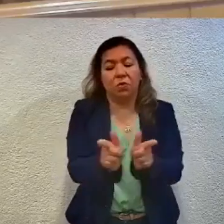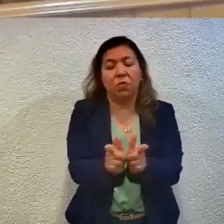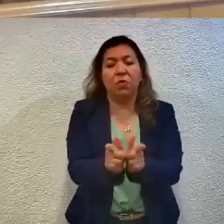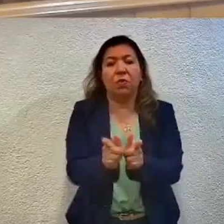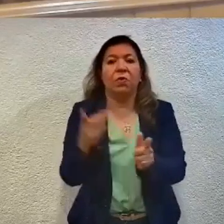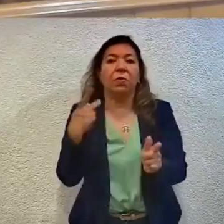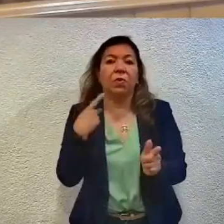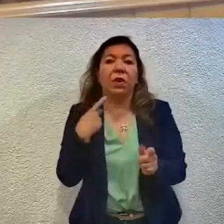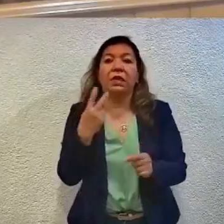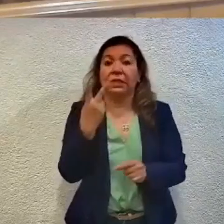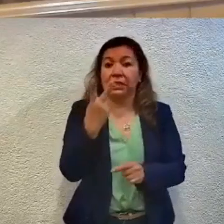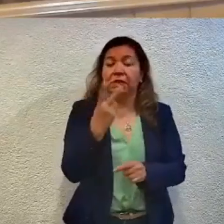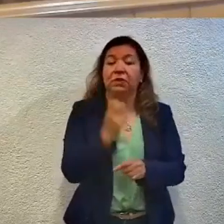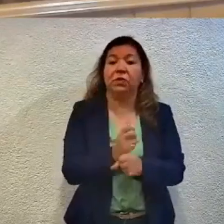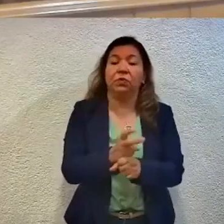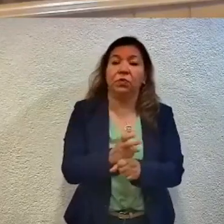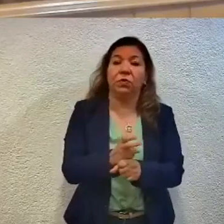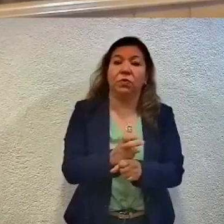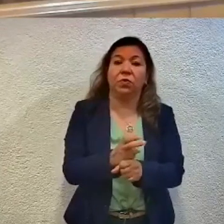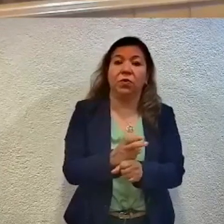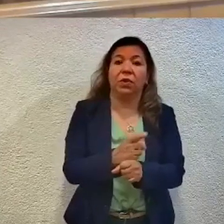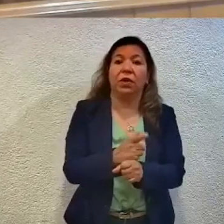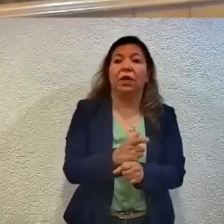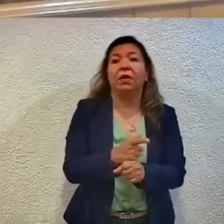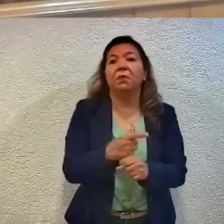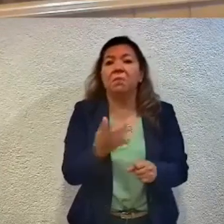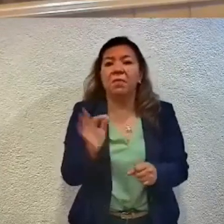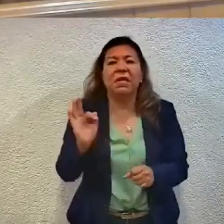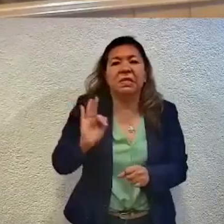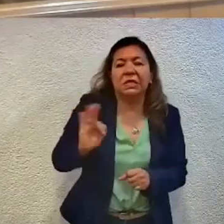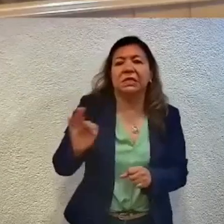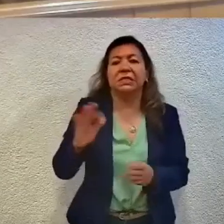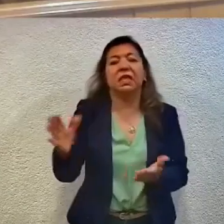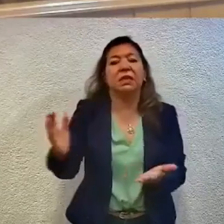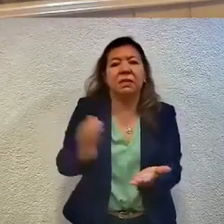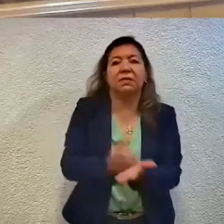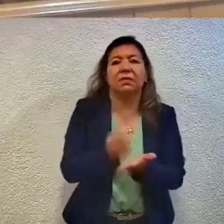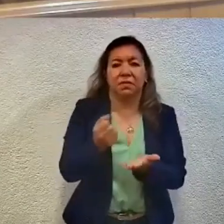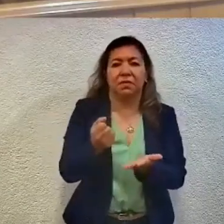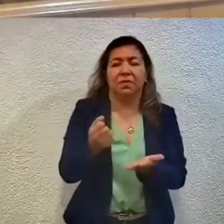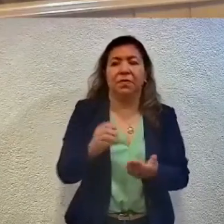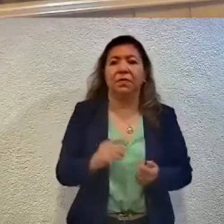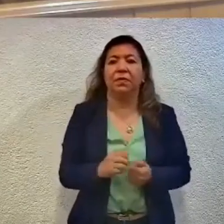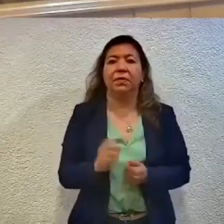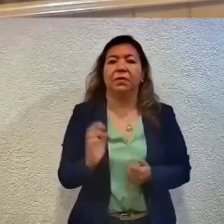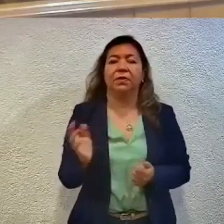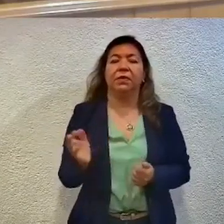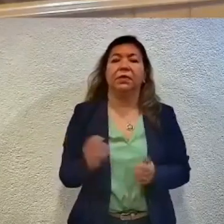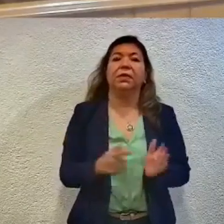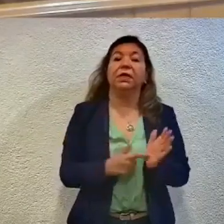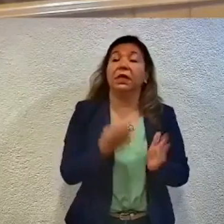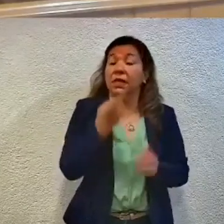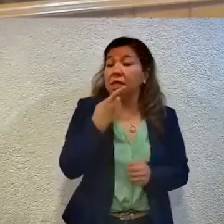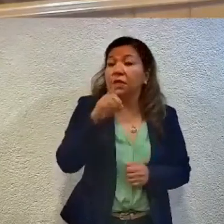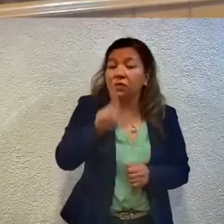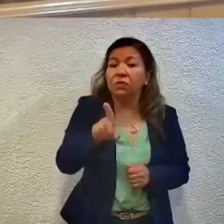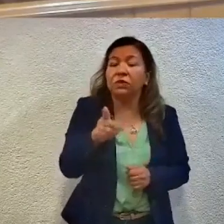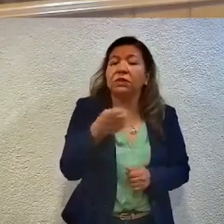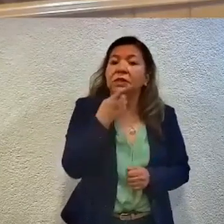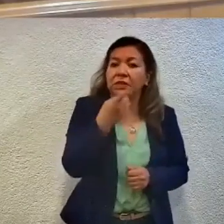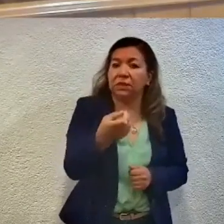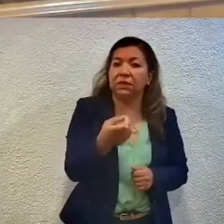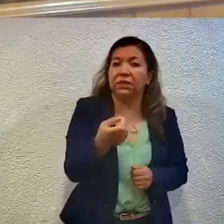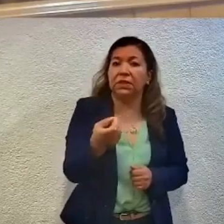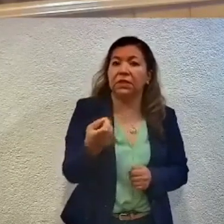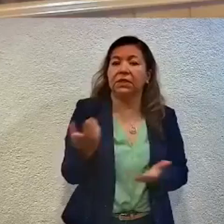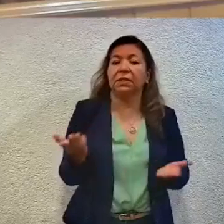está en segundo lugar pueda alcanzar el triunfo de la elección. Sin embargo, el accionante vierte en su demanda diversas afirmaciones